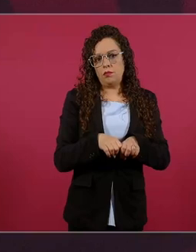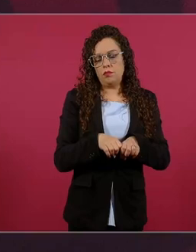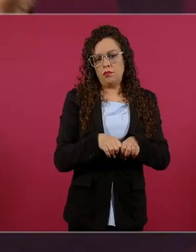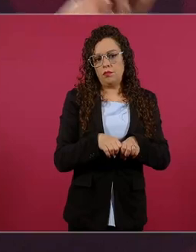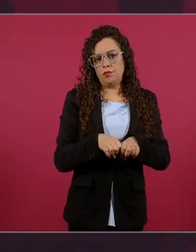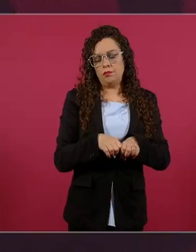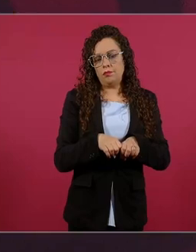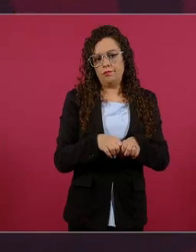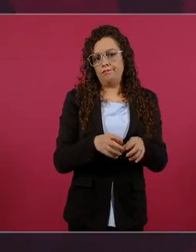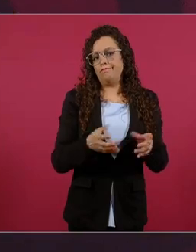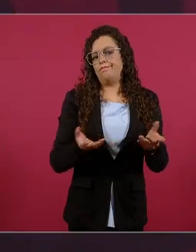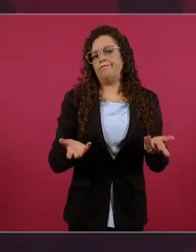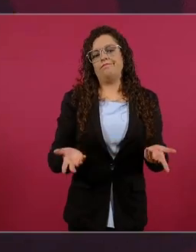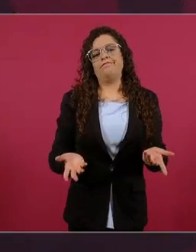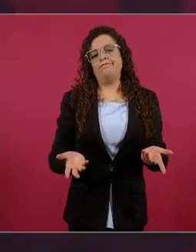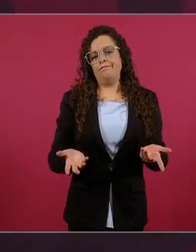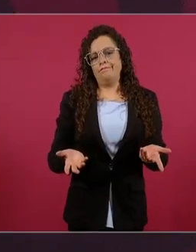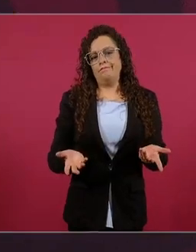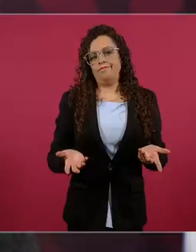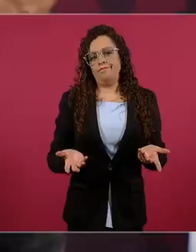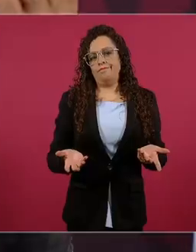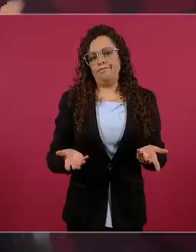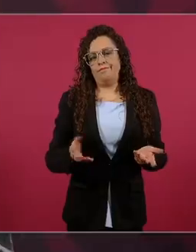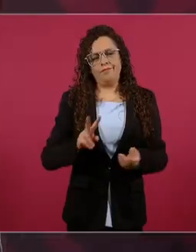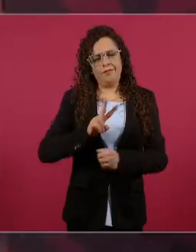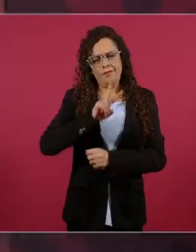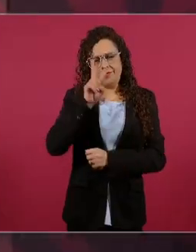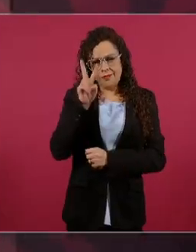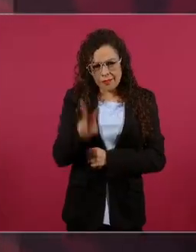Por eso no pasa nada.